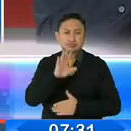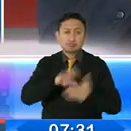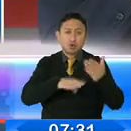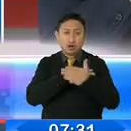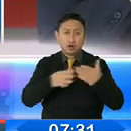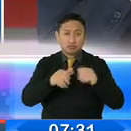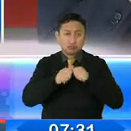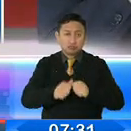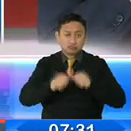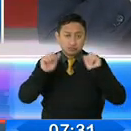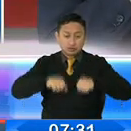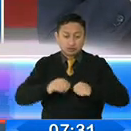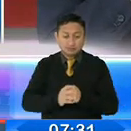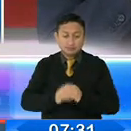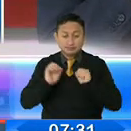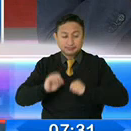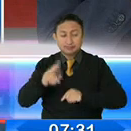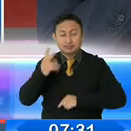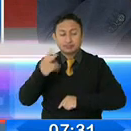la